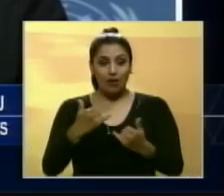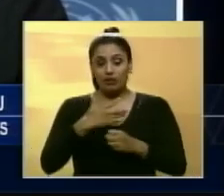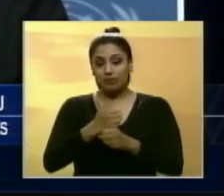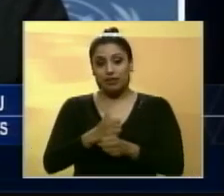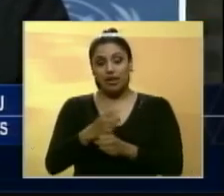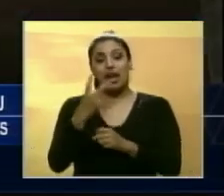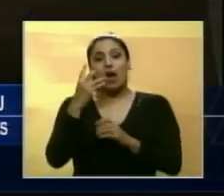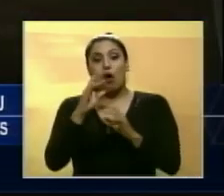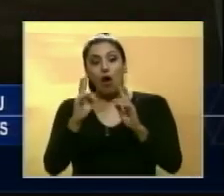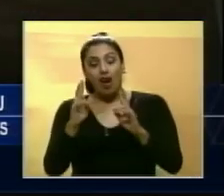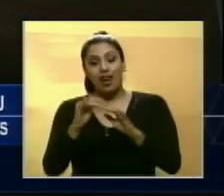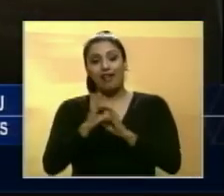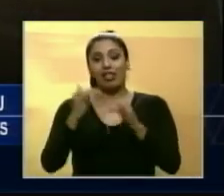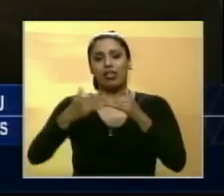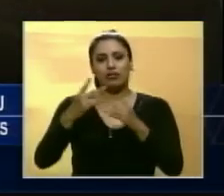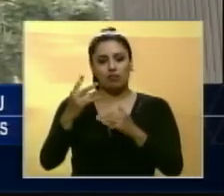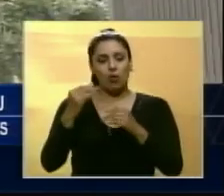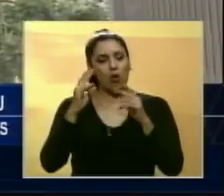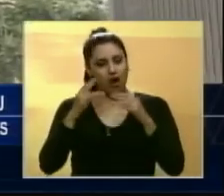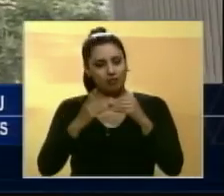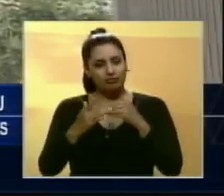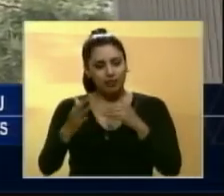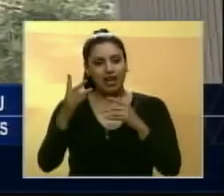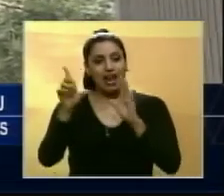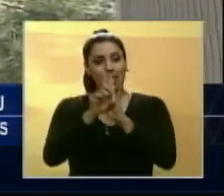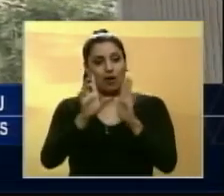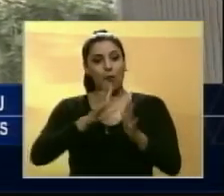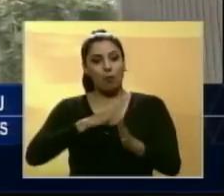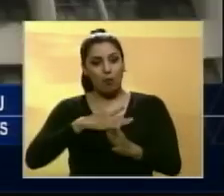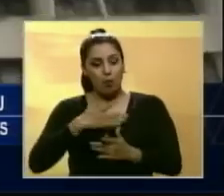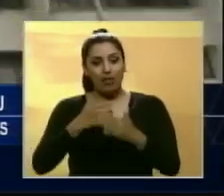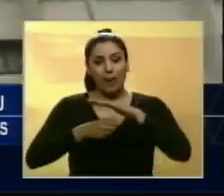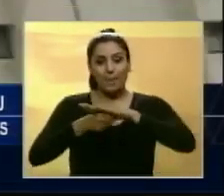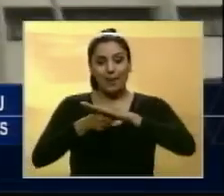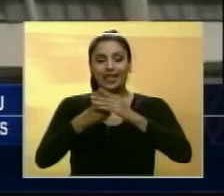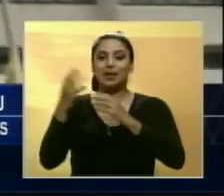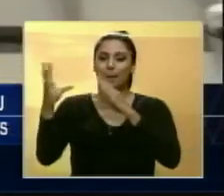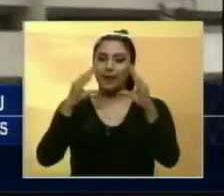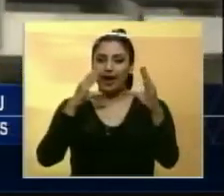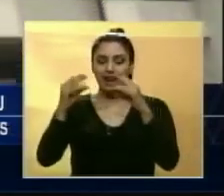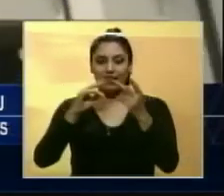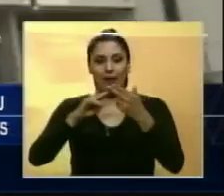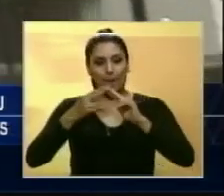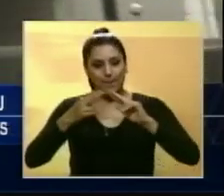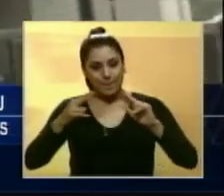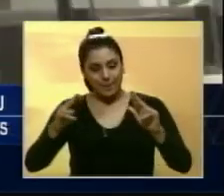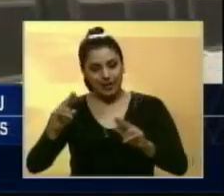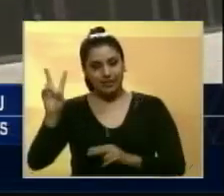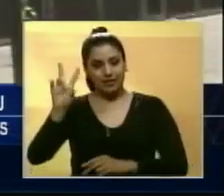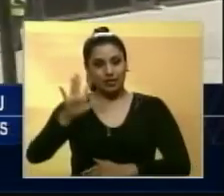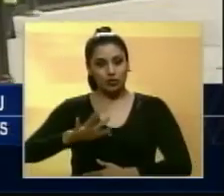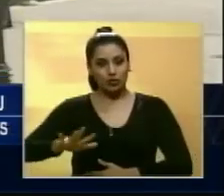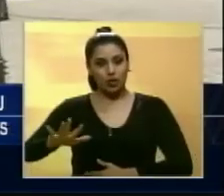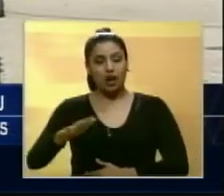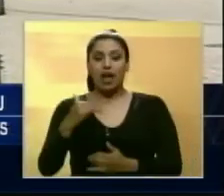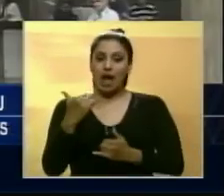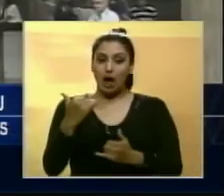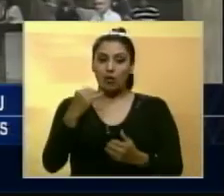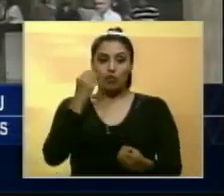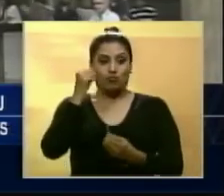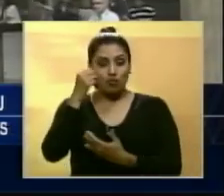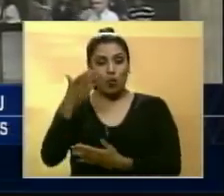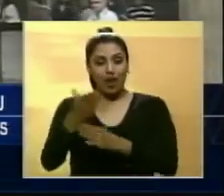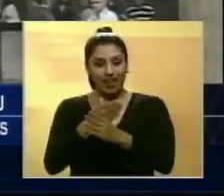sea el final del camino, ya que a su juicio esta ley podía haber sido la base para el diálogo y la reconciliación en Venezuela.